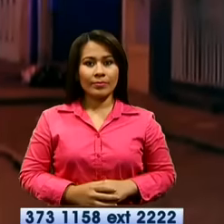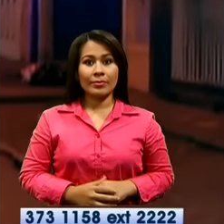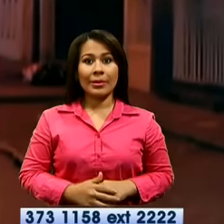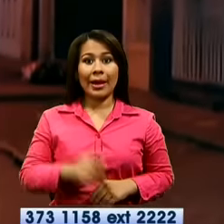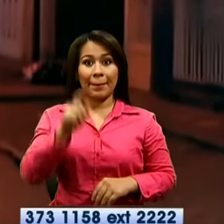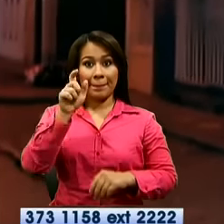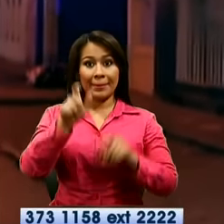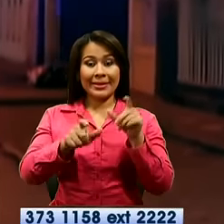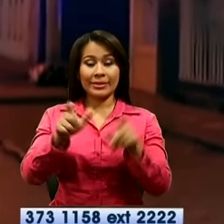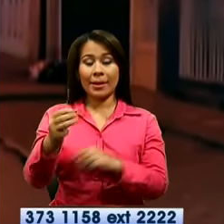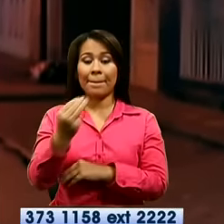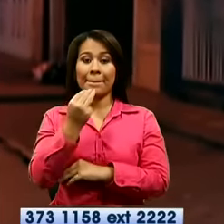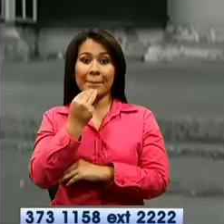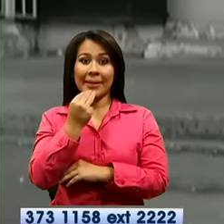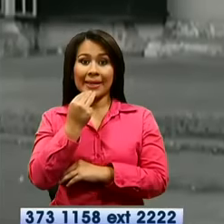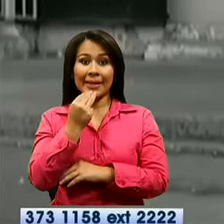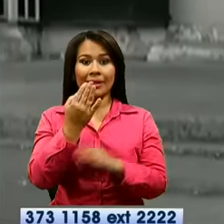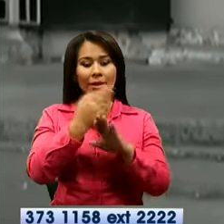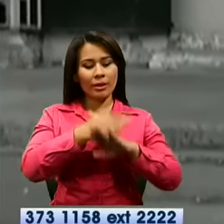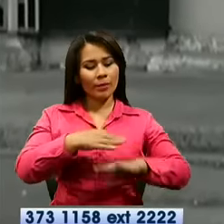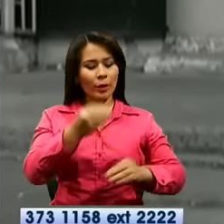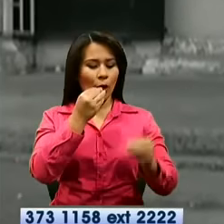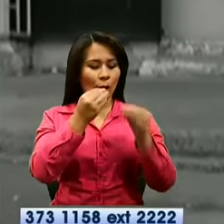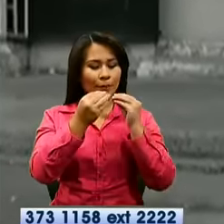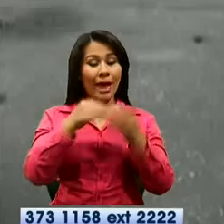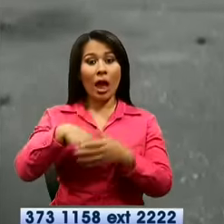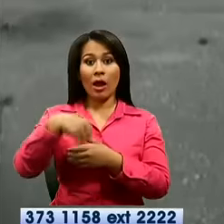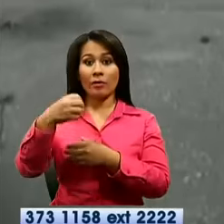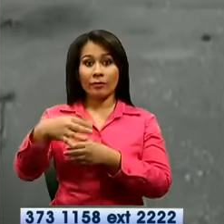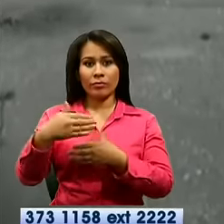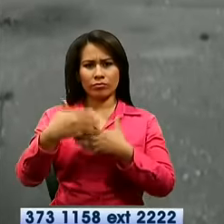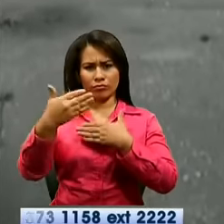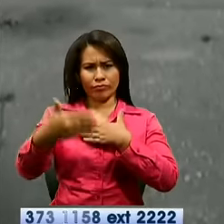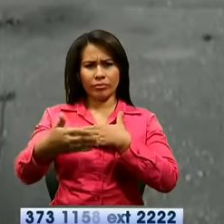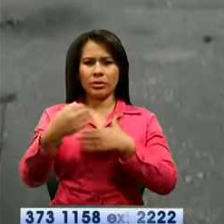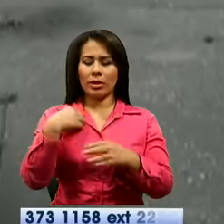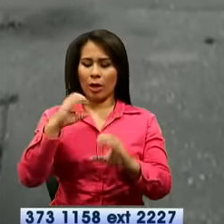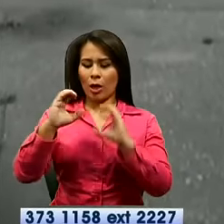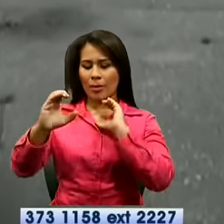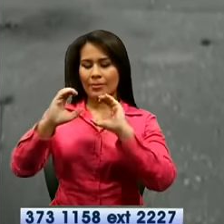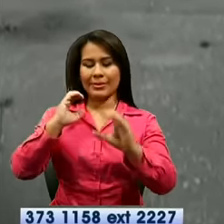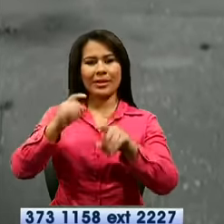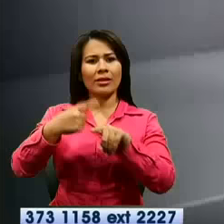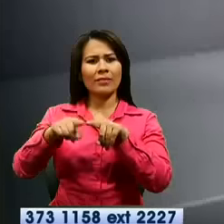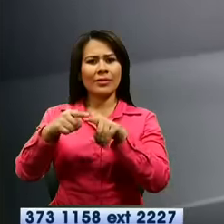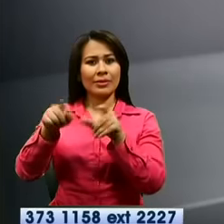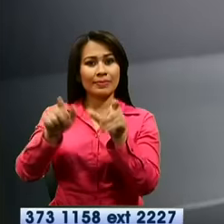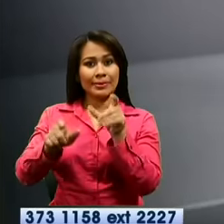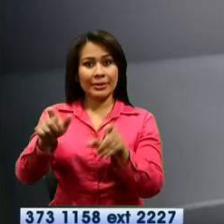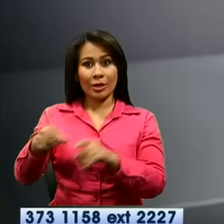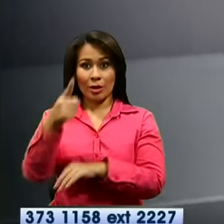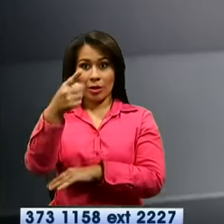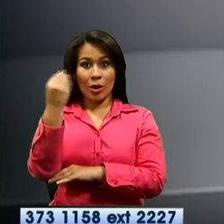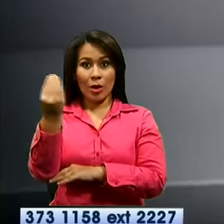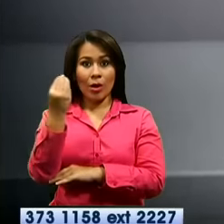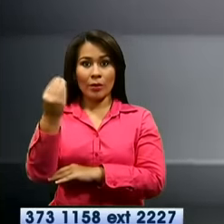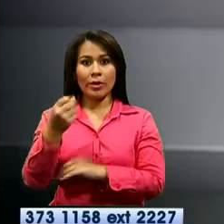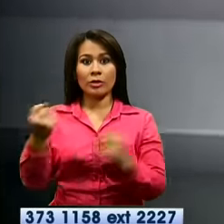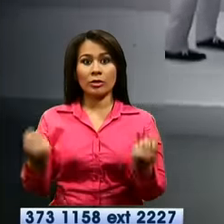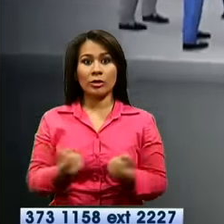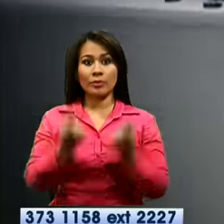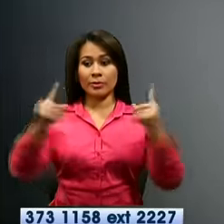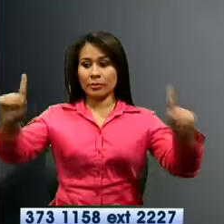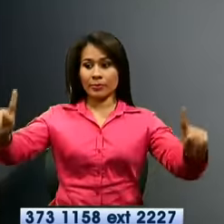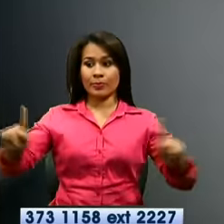Salieron de merendar de este comedor y mientras conversaban al frente en esta esquina de la séptima etapa de La Alborada, los jóvenes fueron sorprendidos por